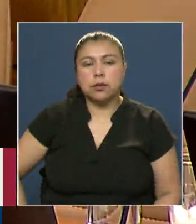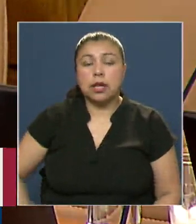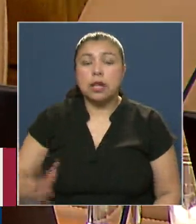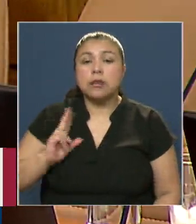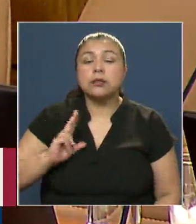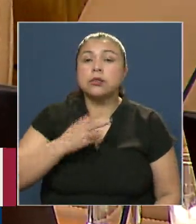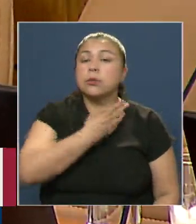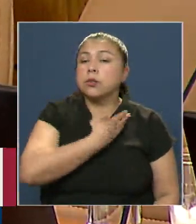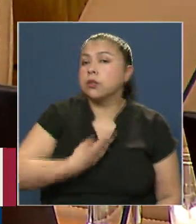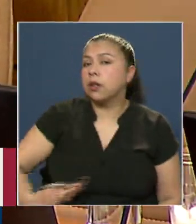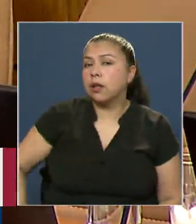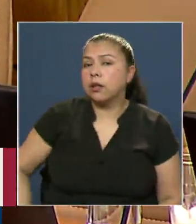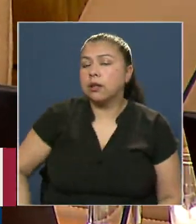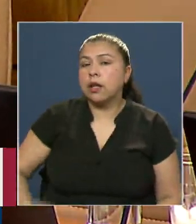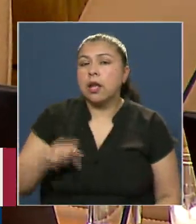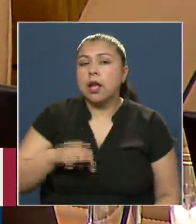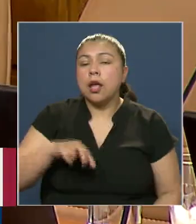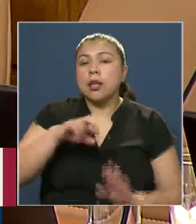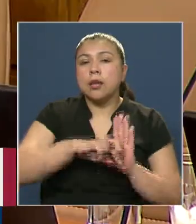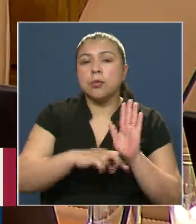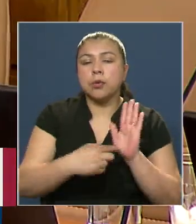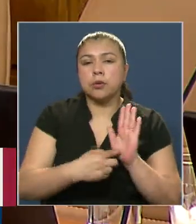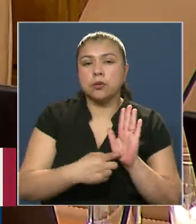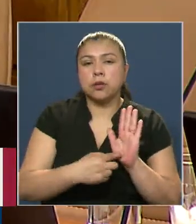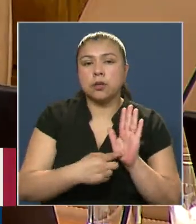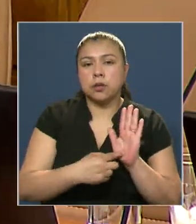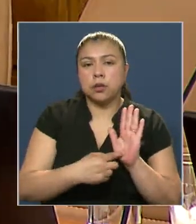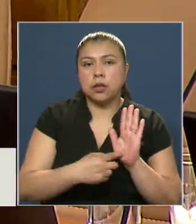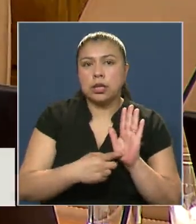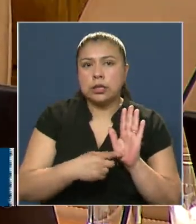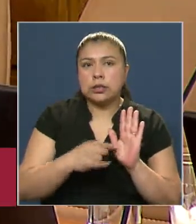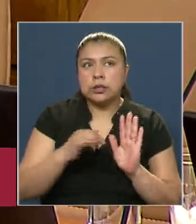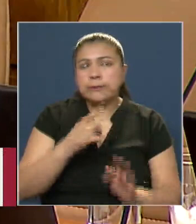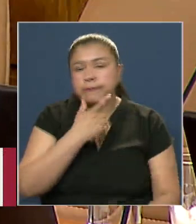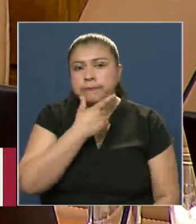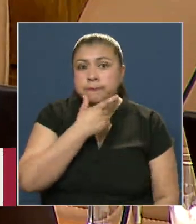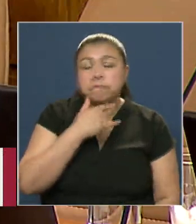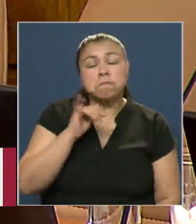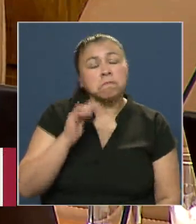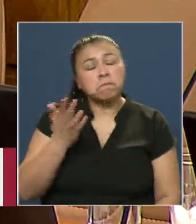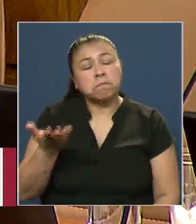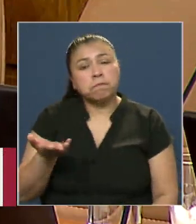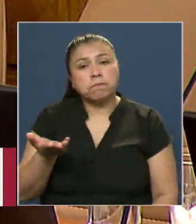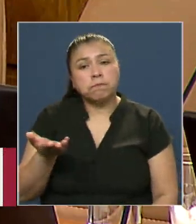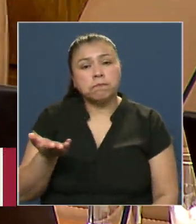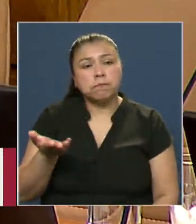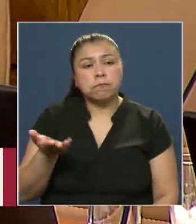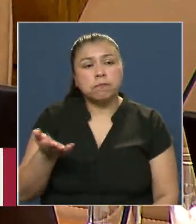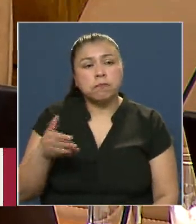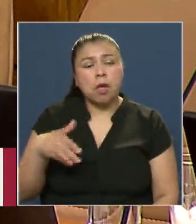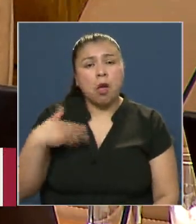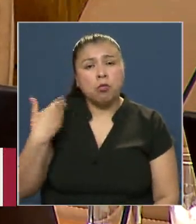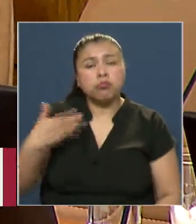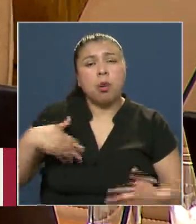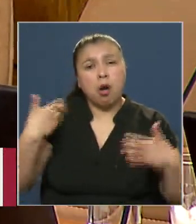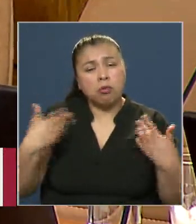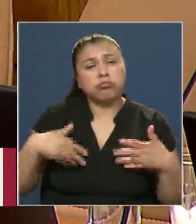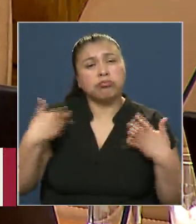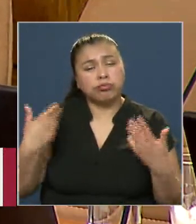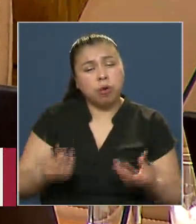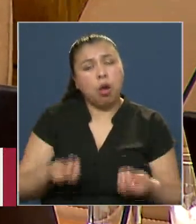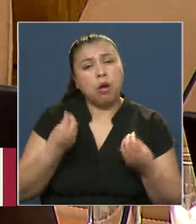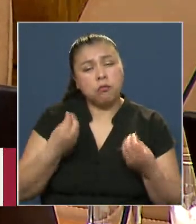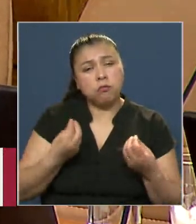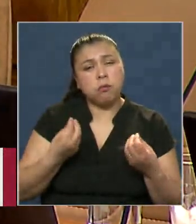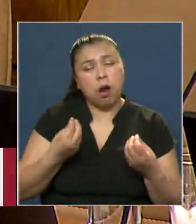Señor presidente, este proyecto sin duda que está animado de múltiples buenas intenciones.